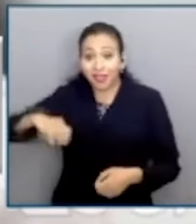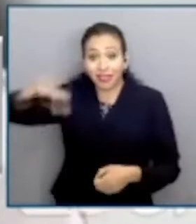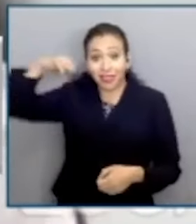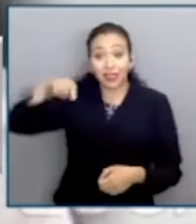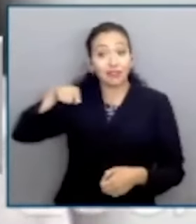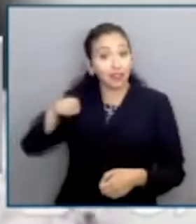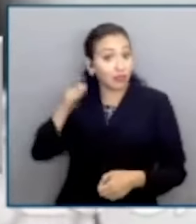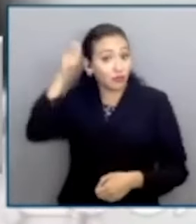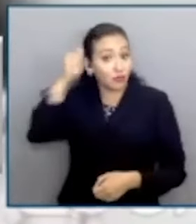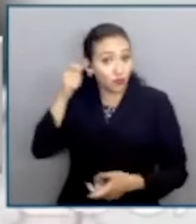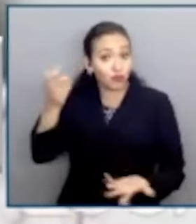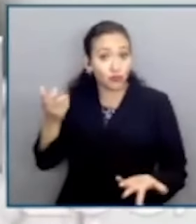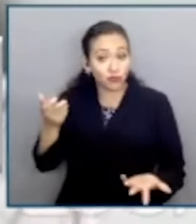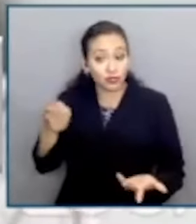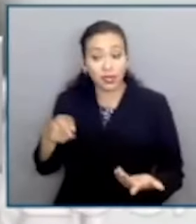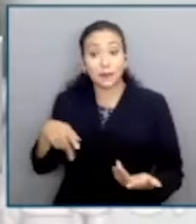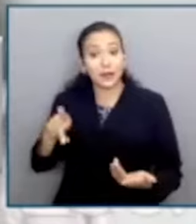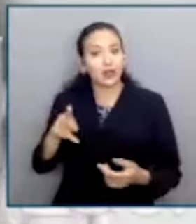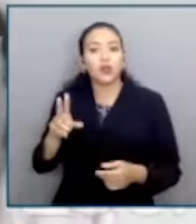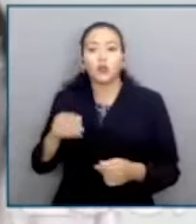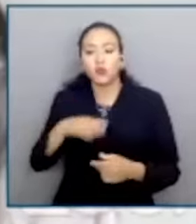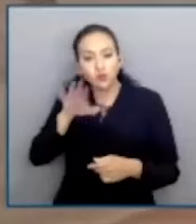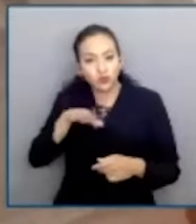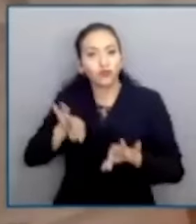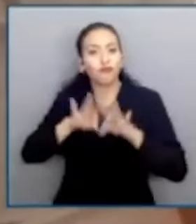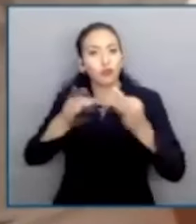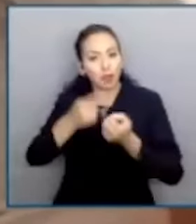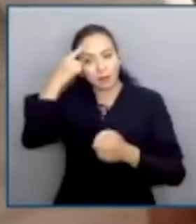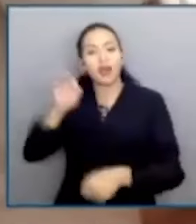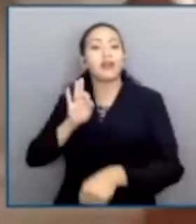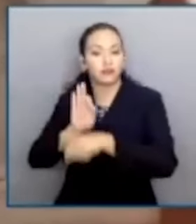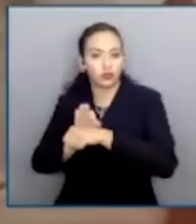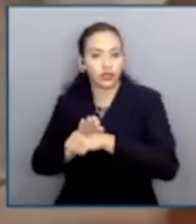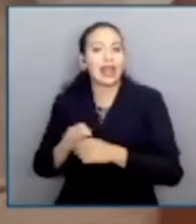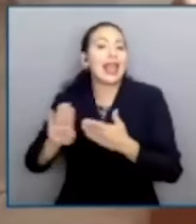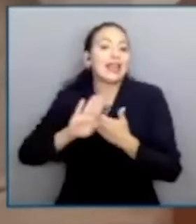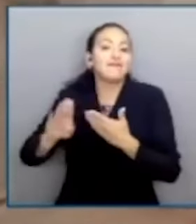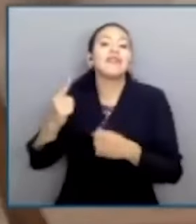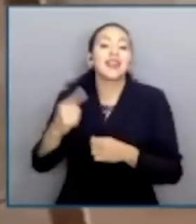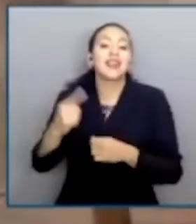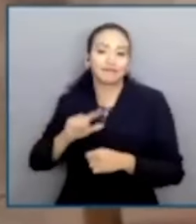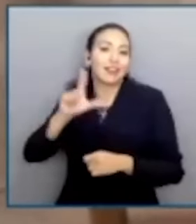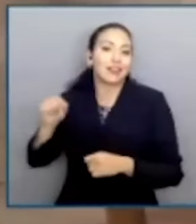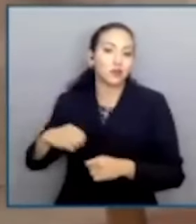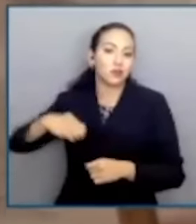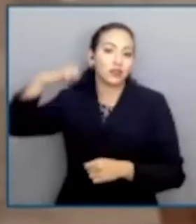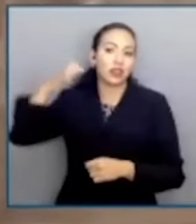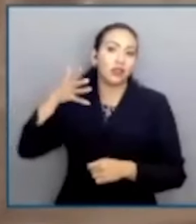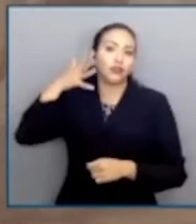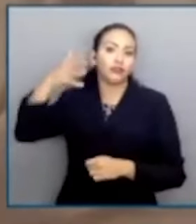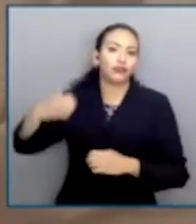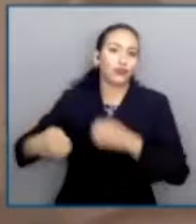vejez no encuentren desincentivos para acudir al al ju agregó que cuando se cuestiona la suspensión del derecho también